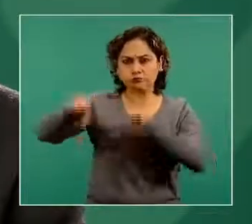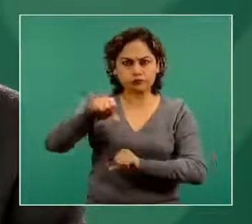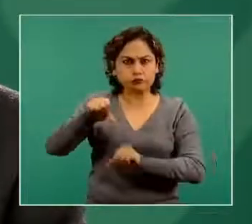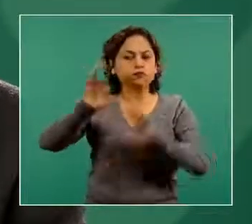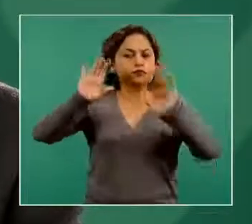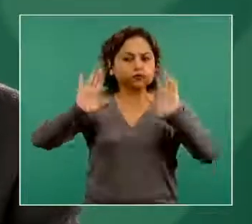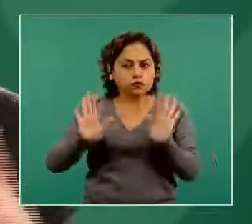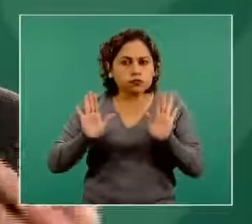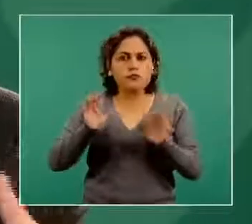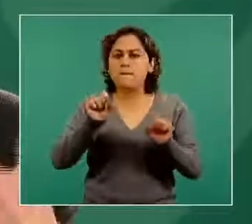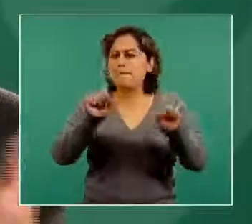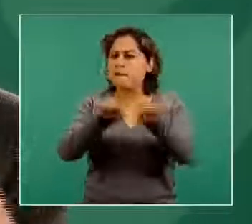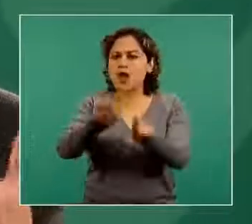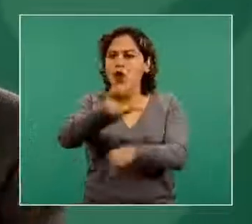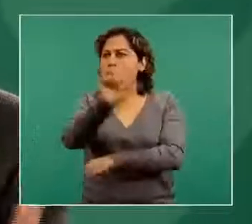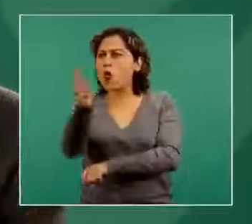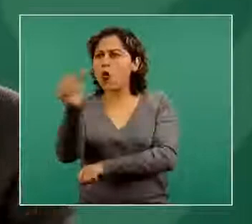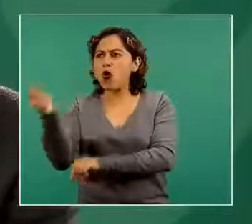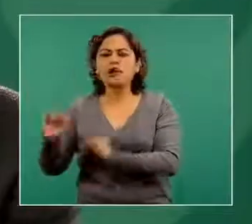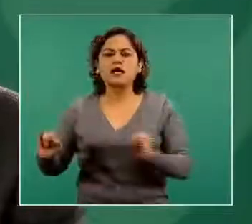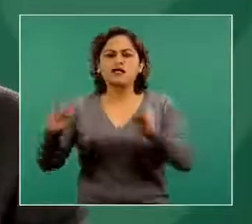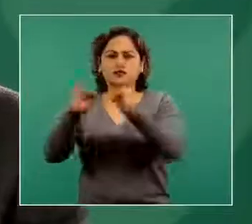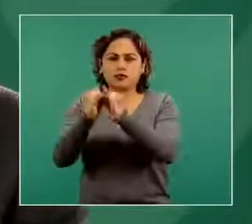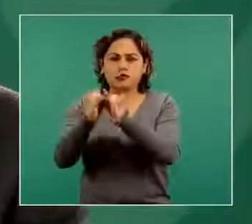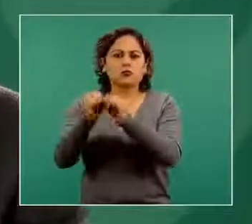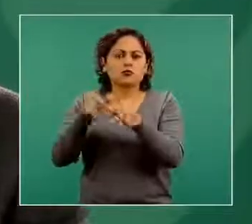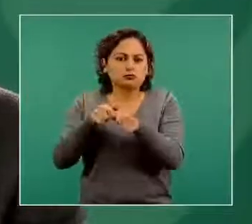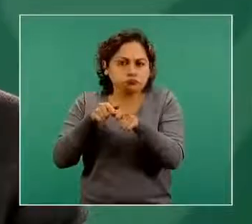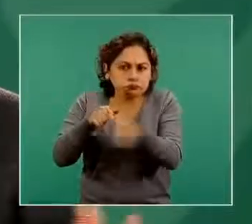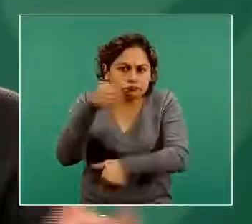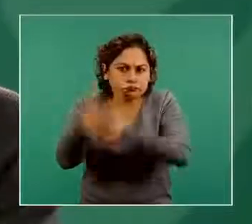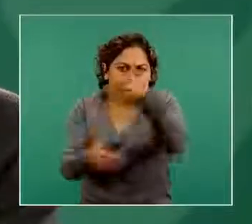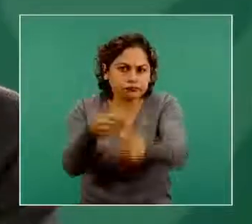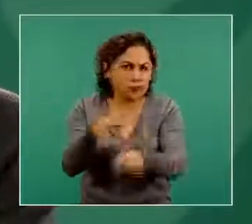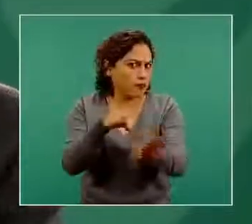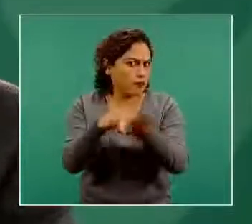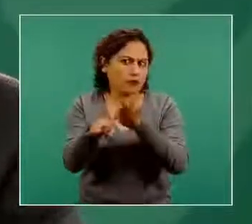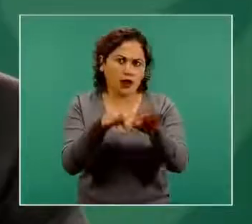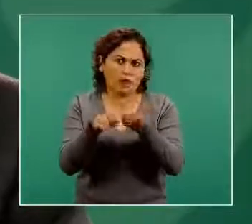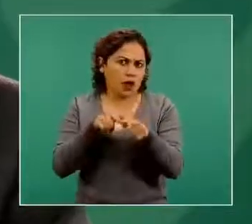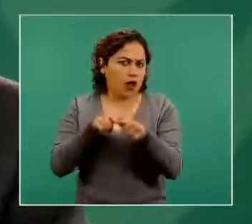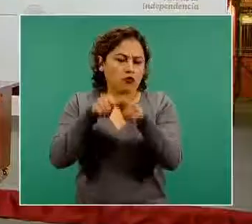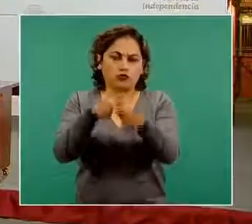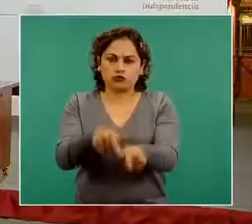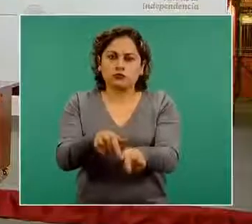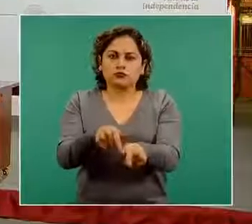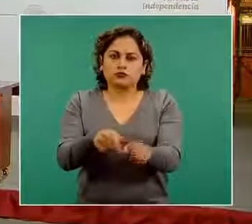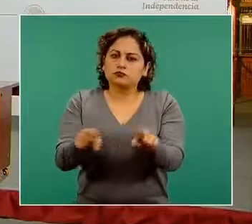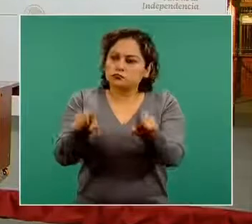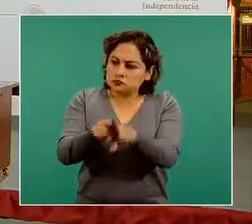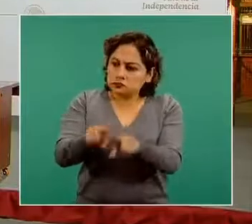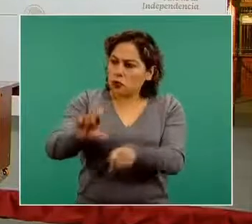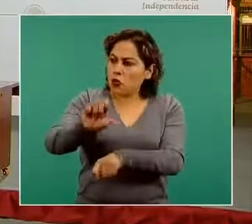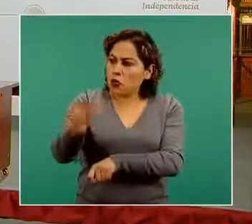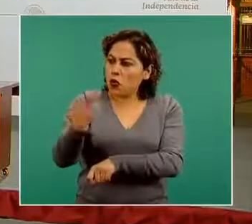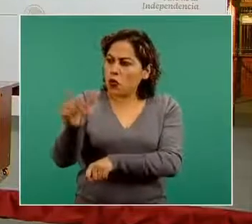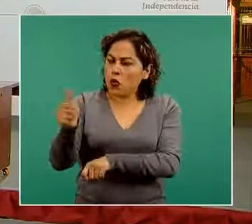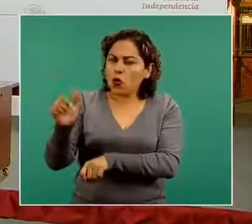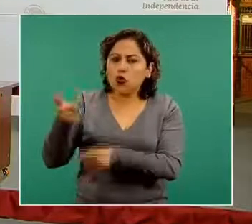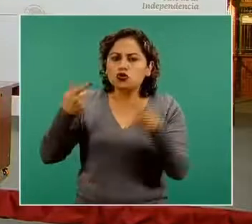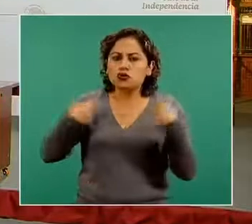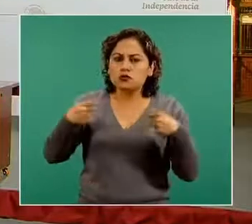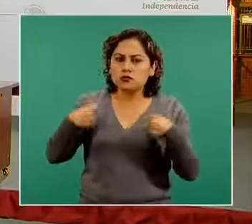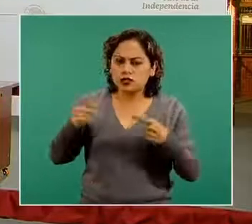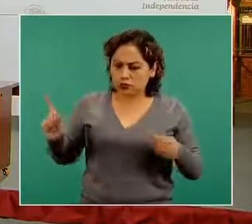las instituciones mantienen la continuidad de operaciones con la participación de los distintos miembros de los